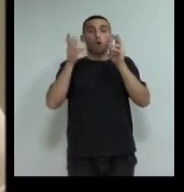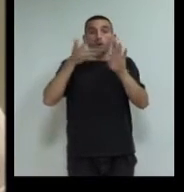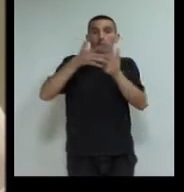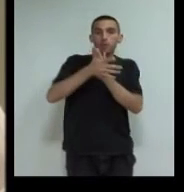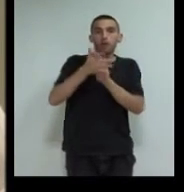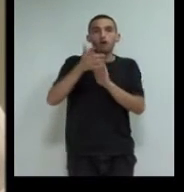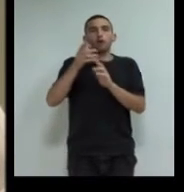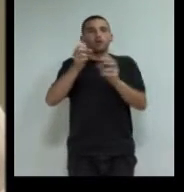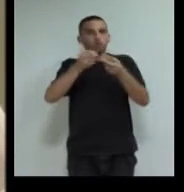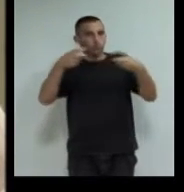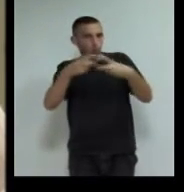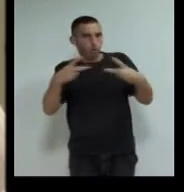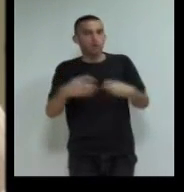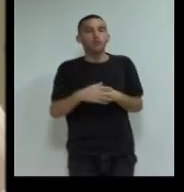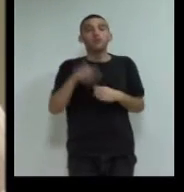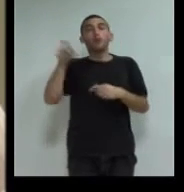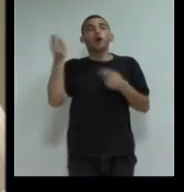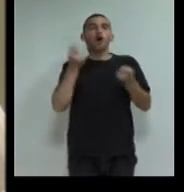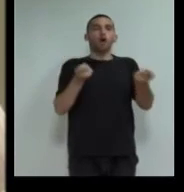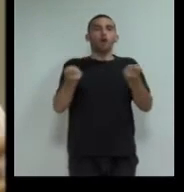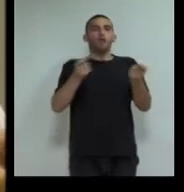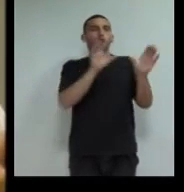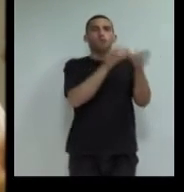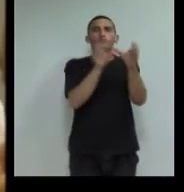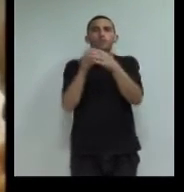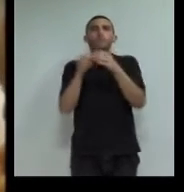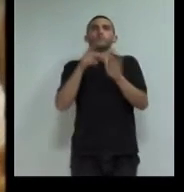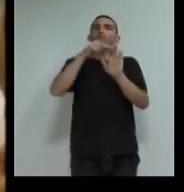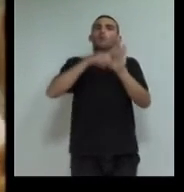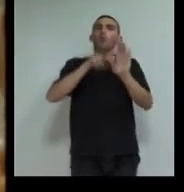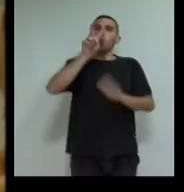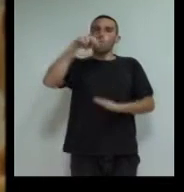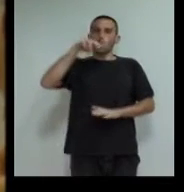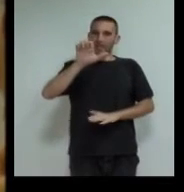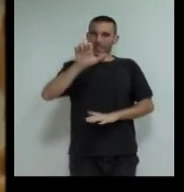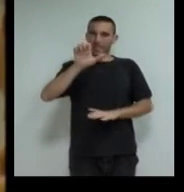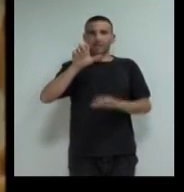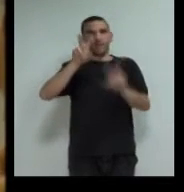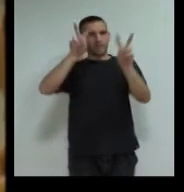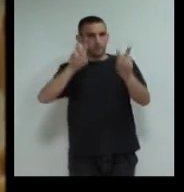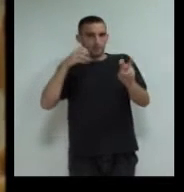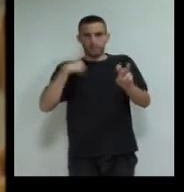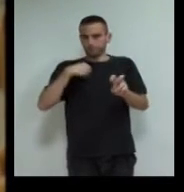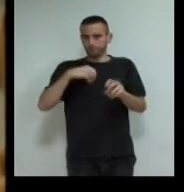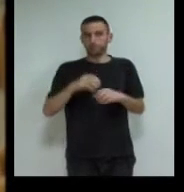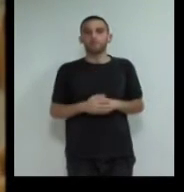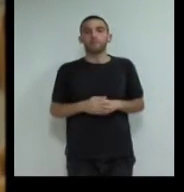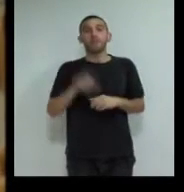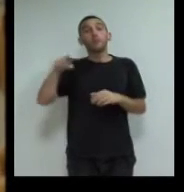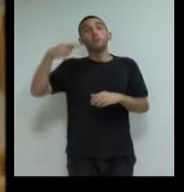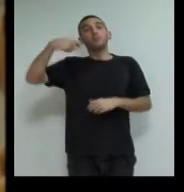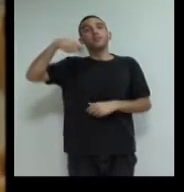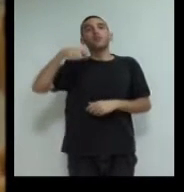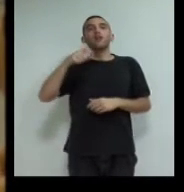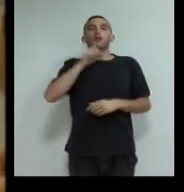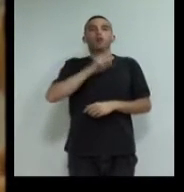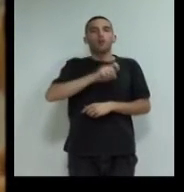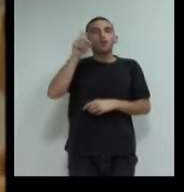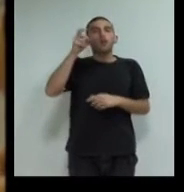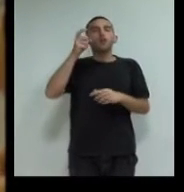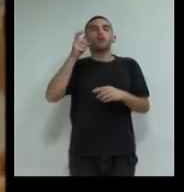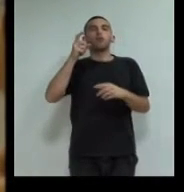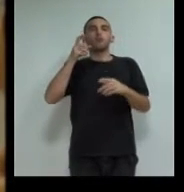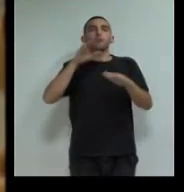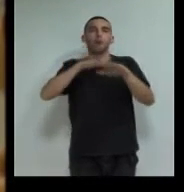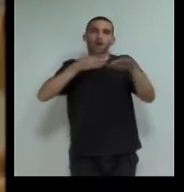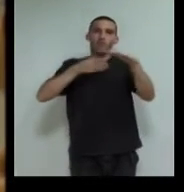¿no? Y coordinador de varios grupos de normas UNE sobre este tema. Además es presidente de la Fundación para la Accesibilidad a los Medios